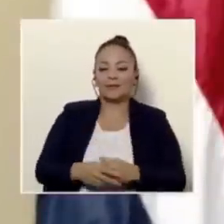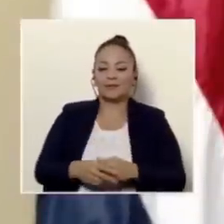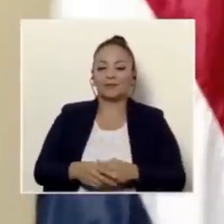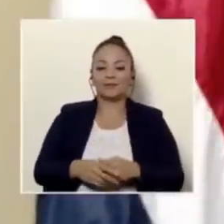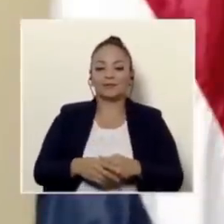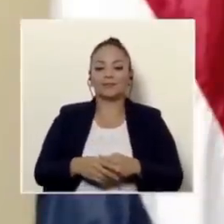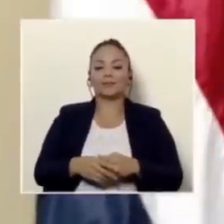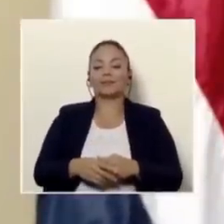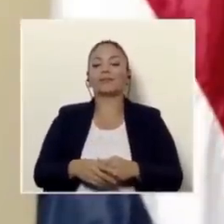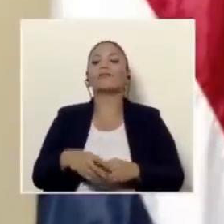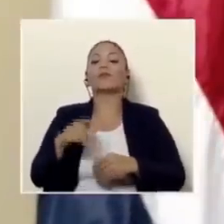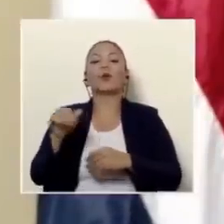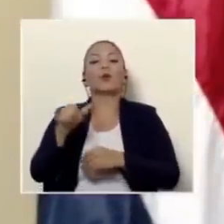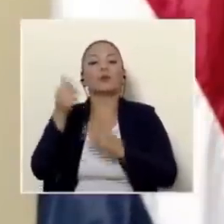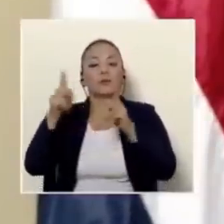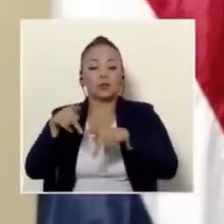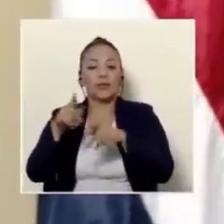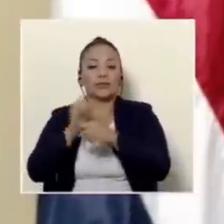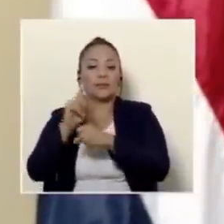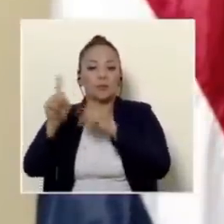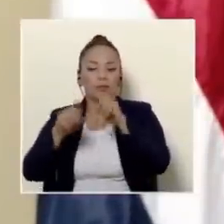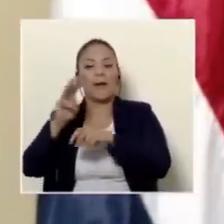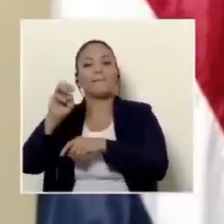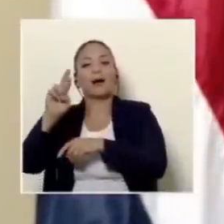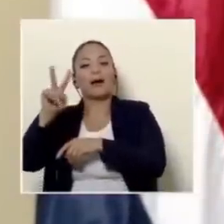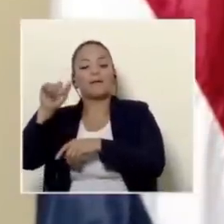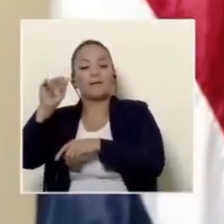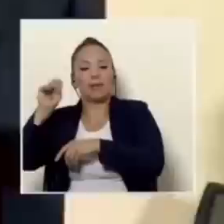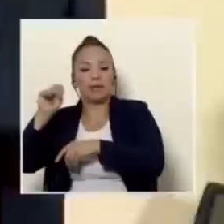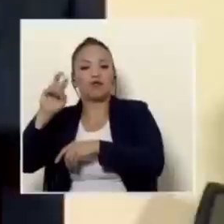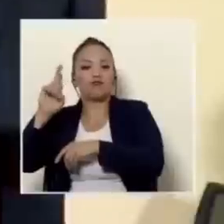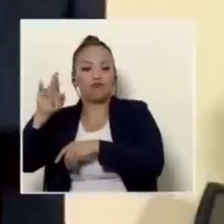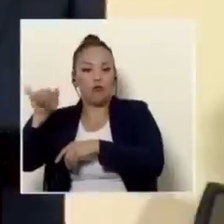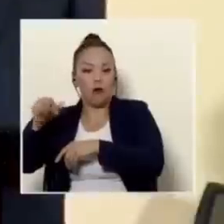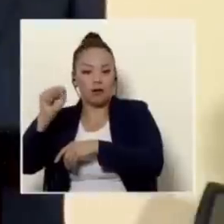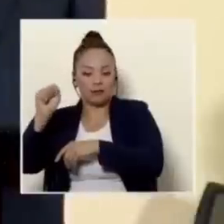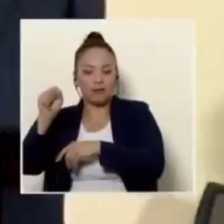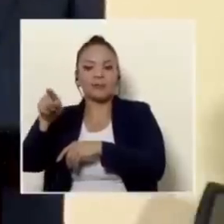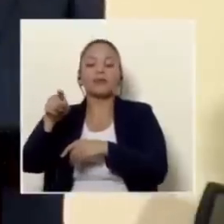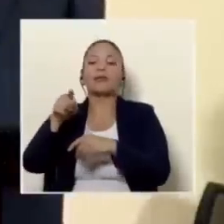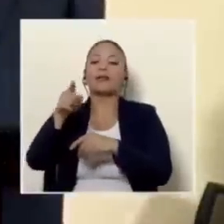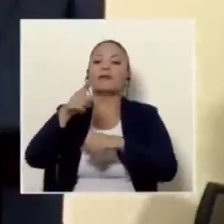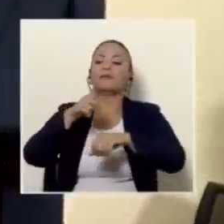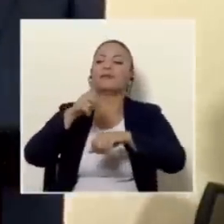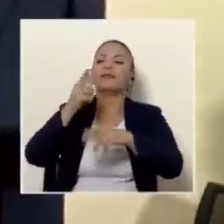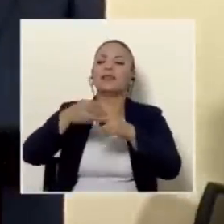Gracias. El siguiente en realizar una pregunta sería Marvin Rojas, de la Hora de Juanito Mora.